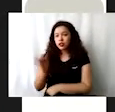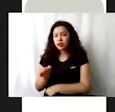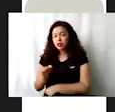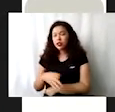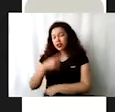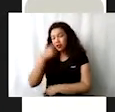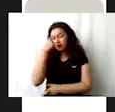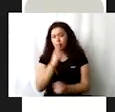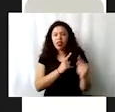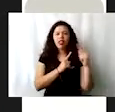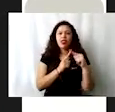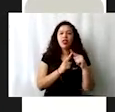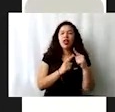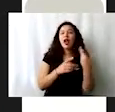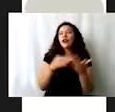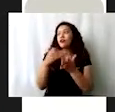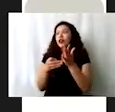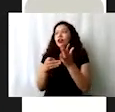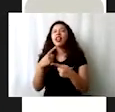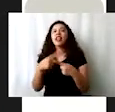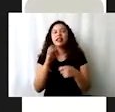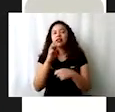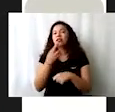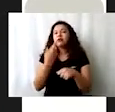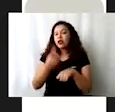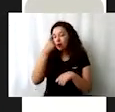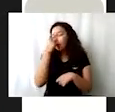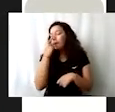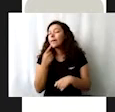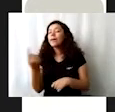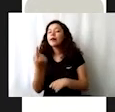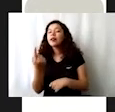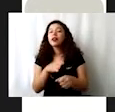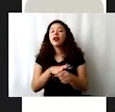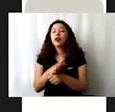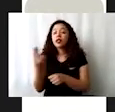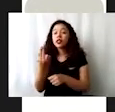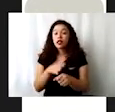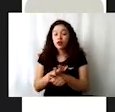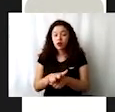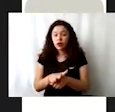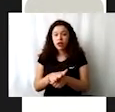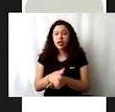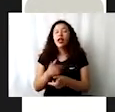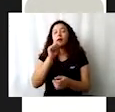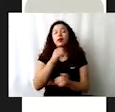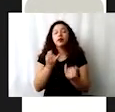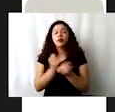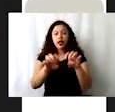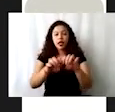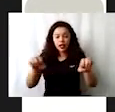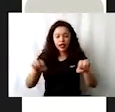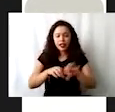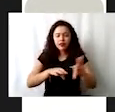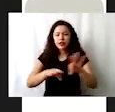de tareas, actividades y perfiles, será necesario, por supuesto, trabajar también en equipo.